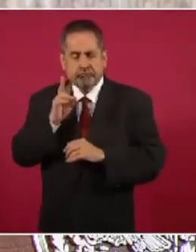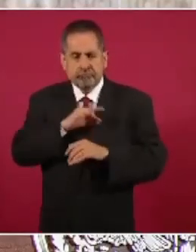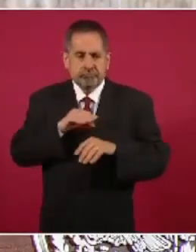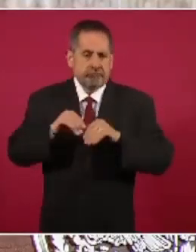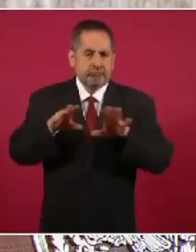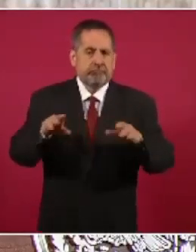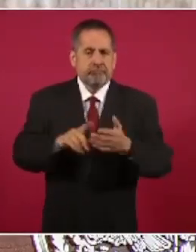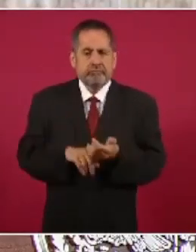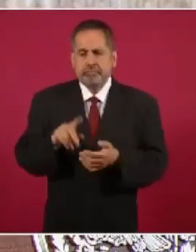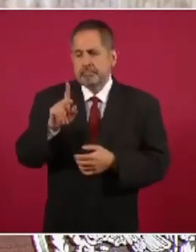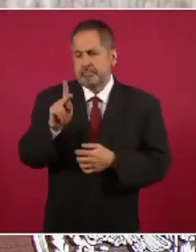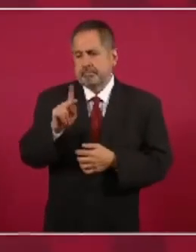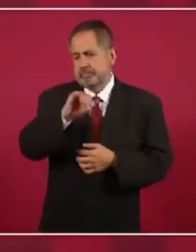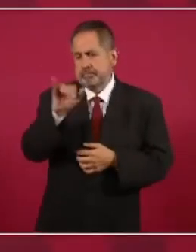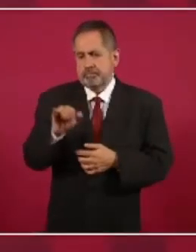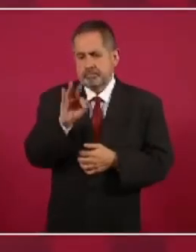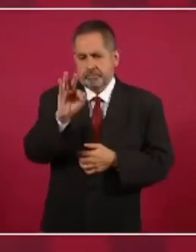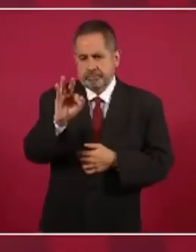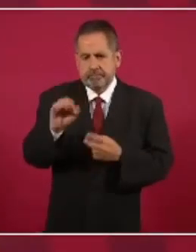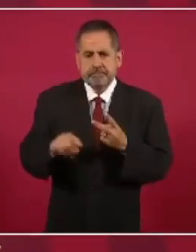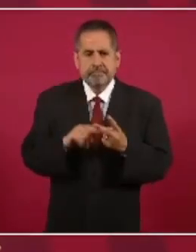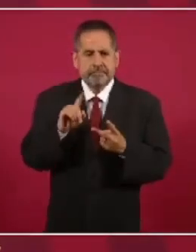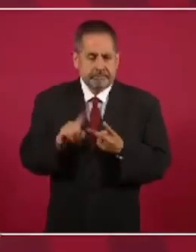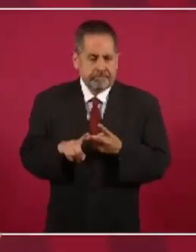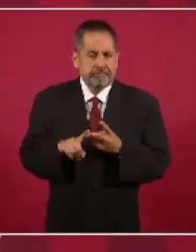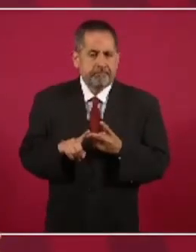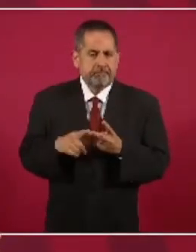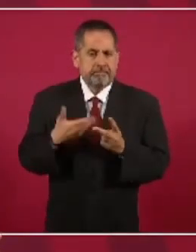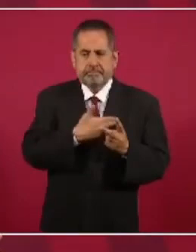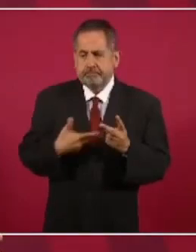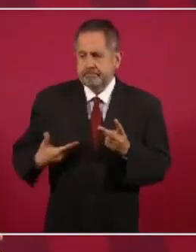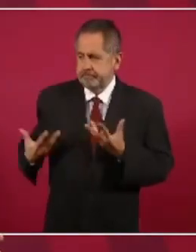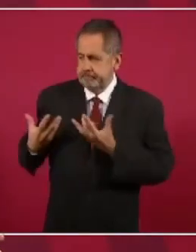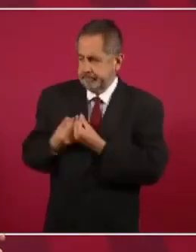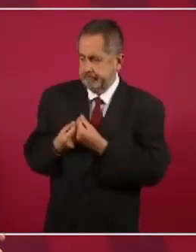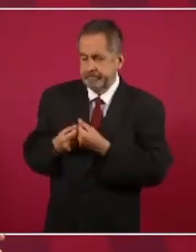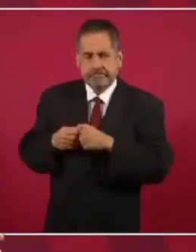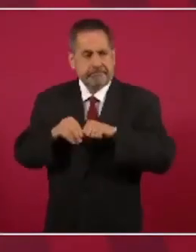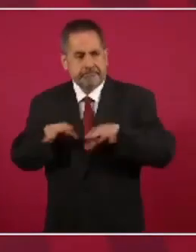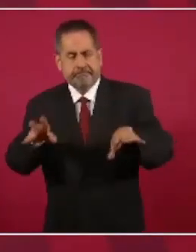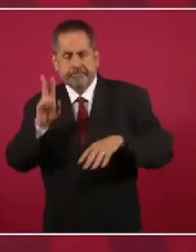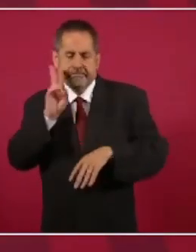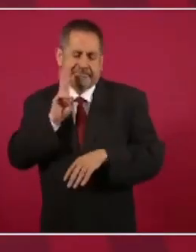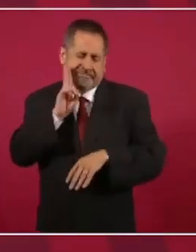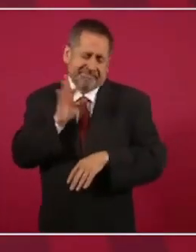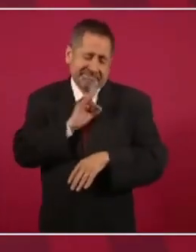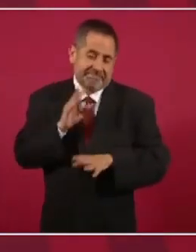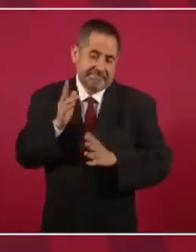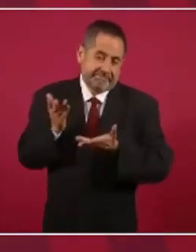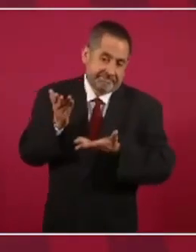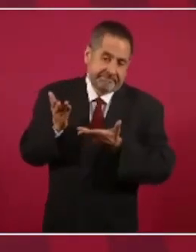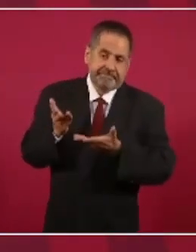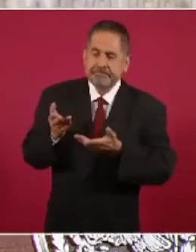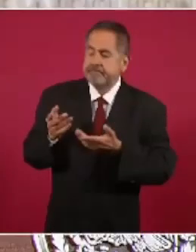Poder Judicial y Poder Ejecutivo. Va a depender de